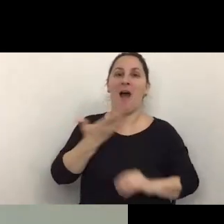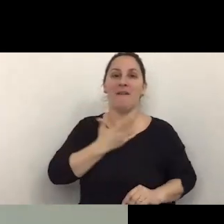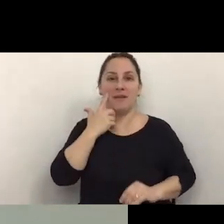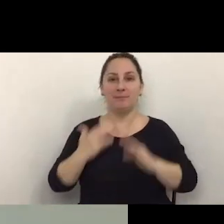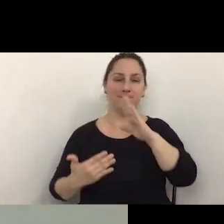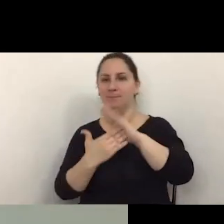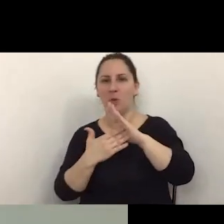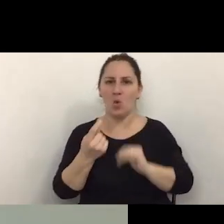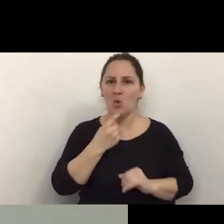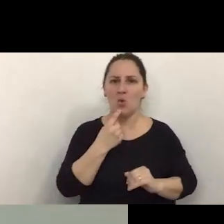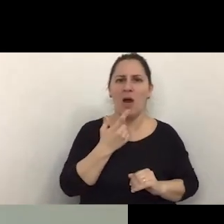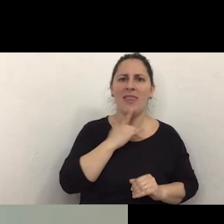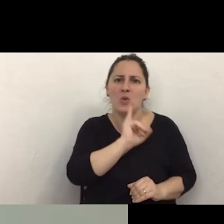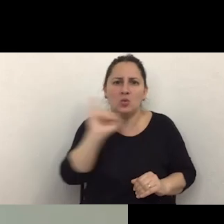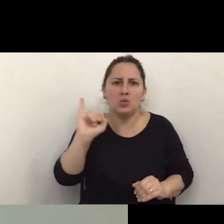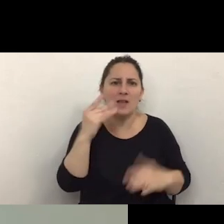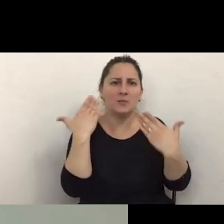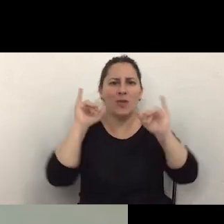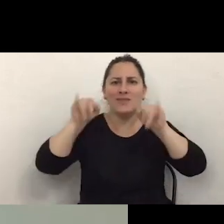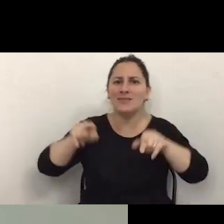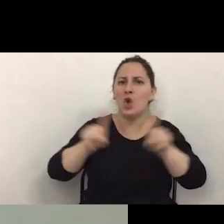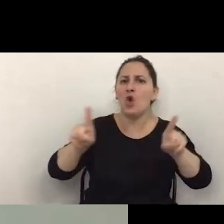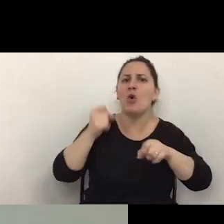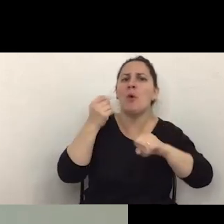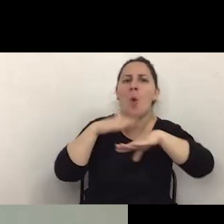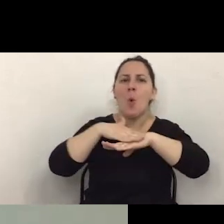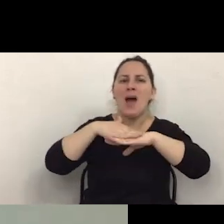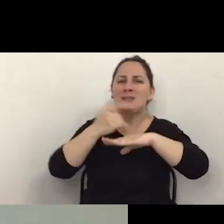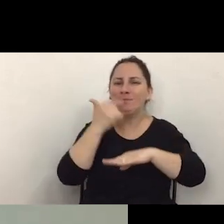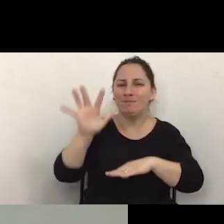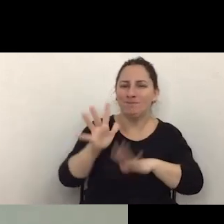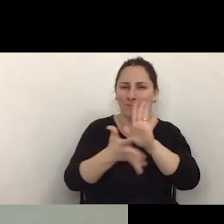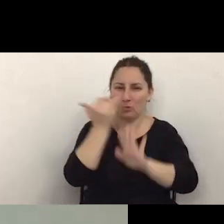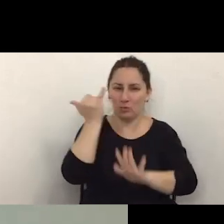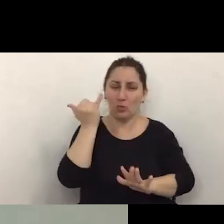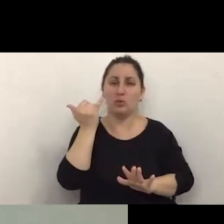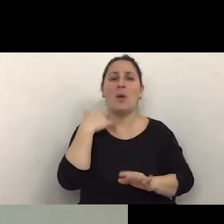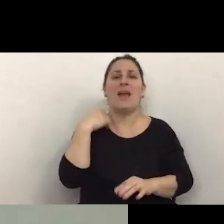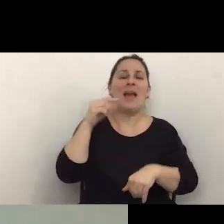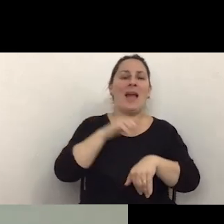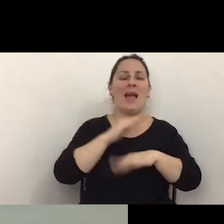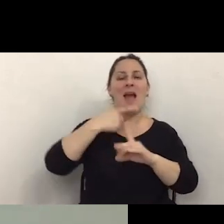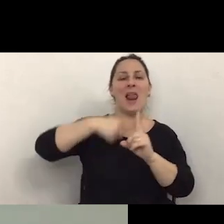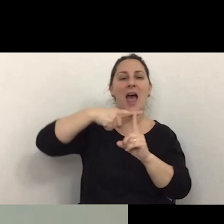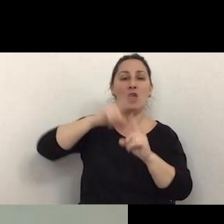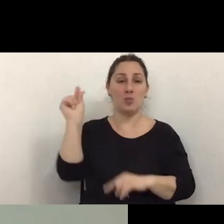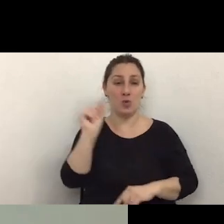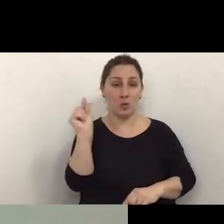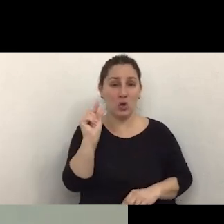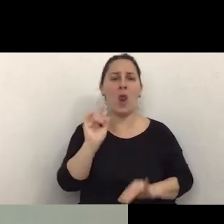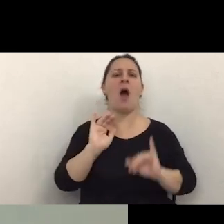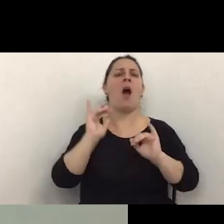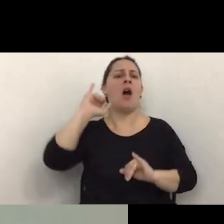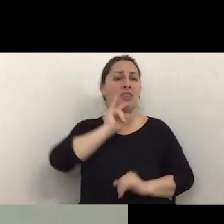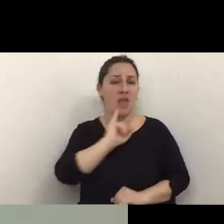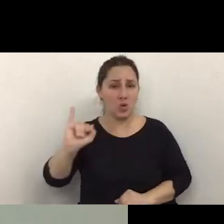que se podía denunciar como sobre base presunta. Después, con este tema de grado provisional, se aceptó que se denunciara, pero